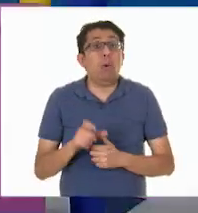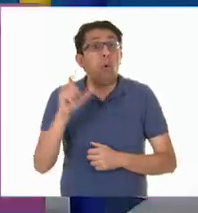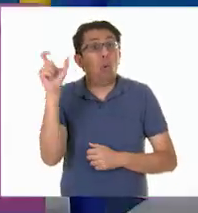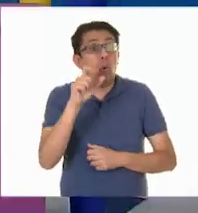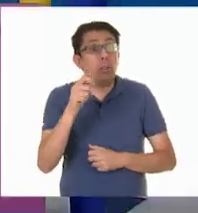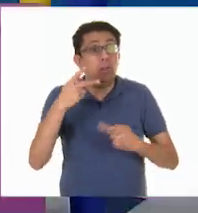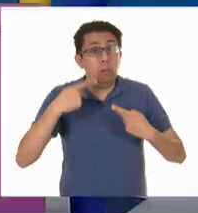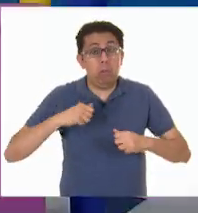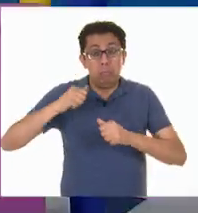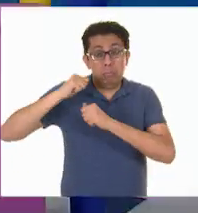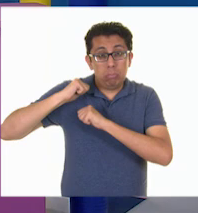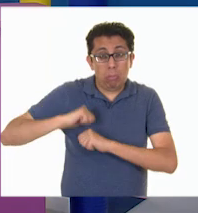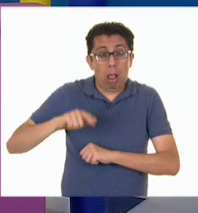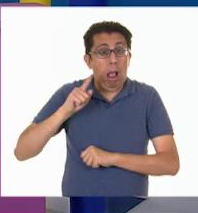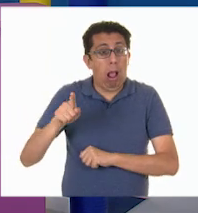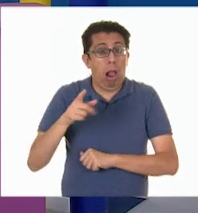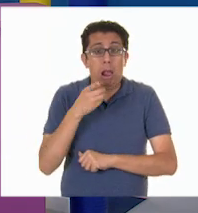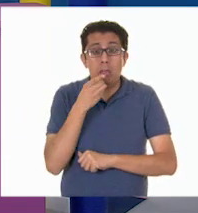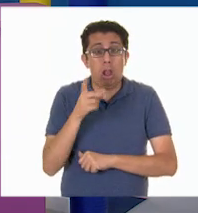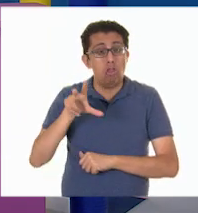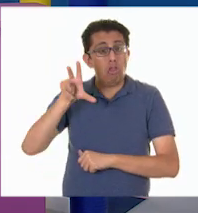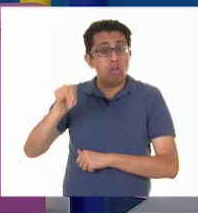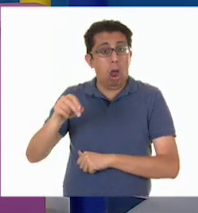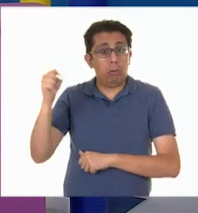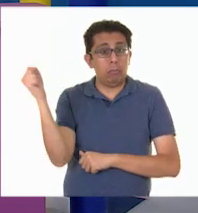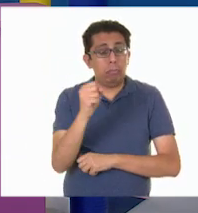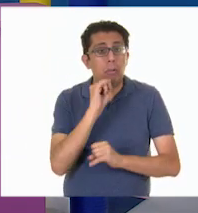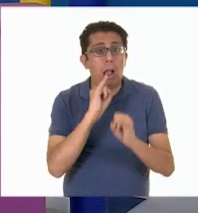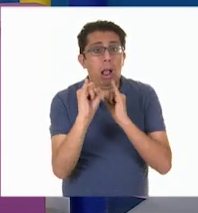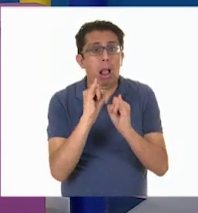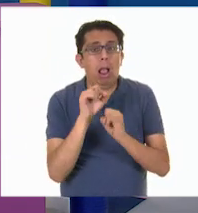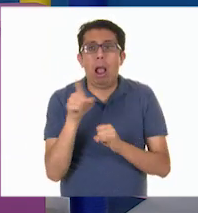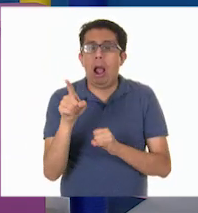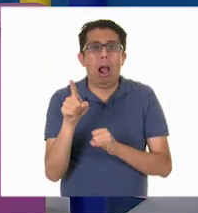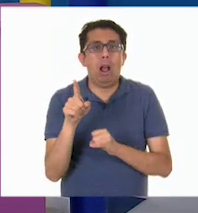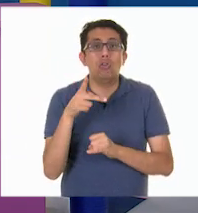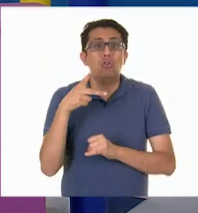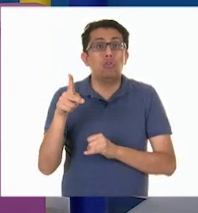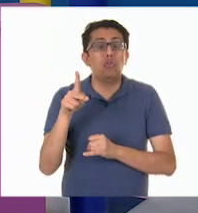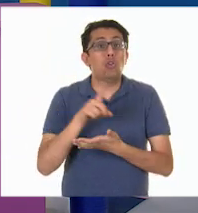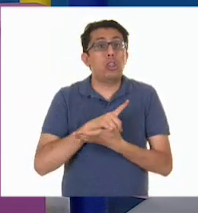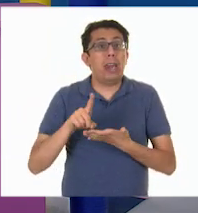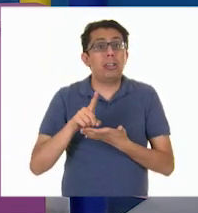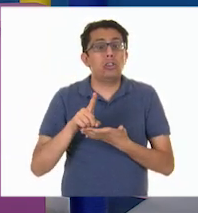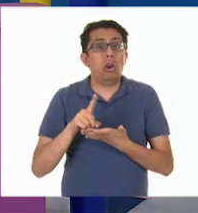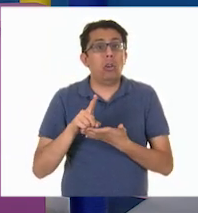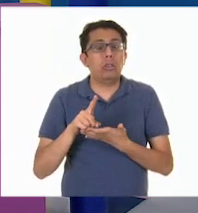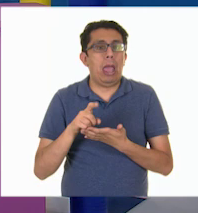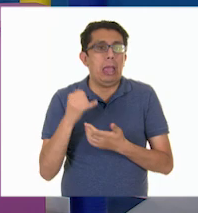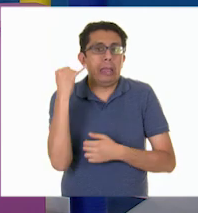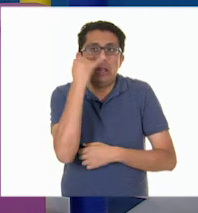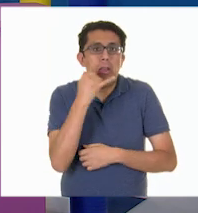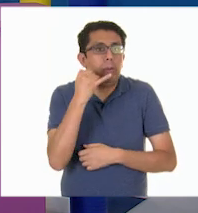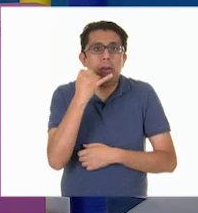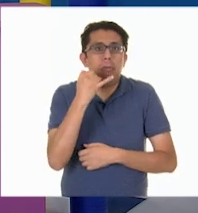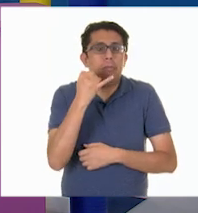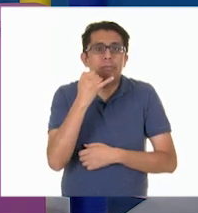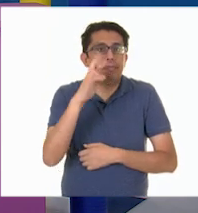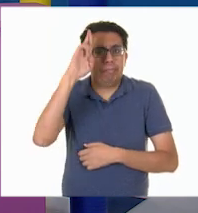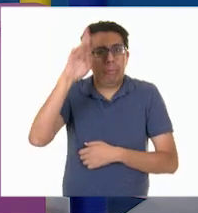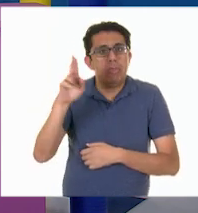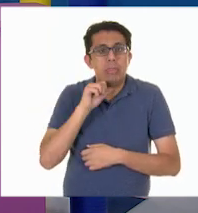se negó a proporcionar un intérprete o traductor, se está violando los derechos lingüísticos de los pueblos indígenas.